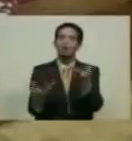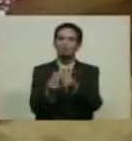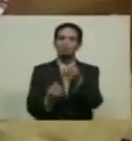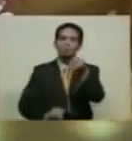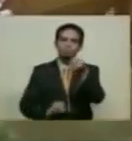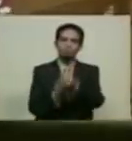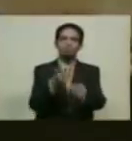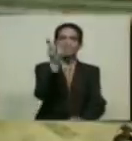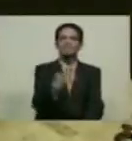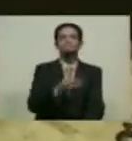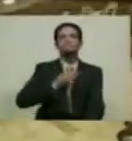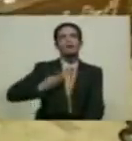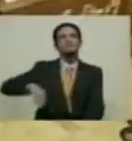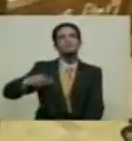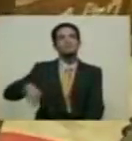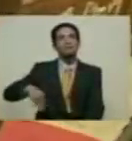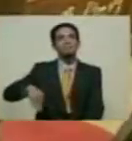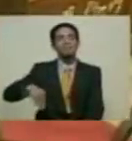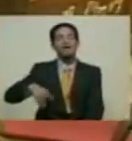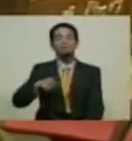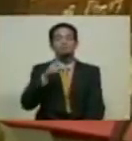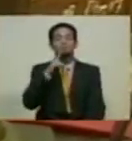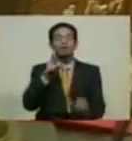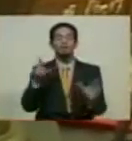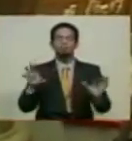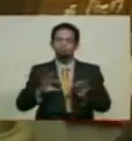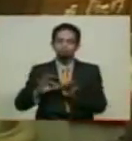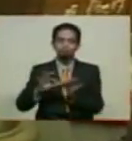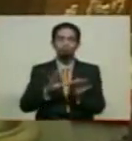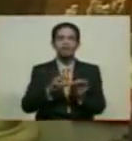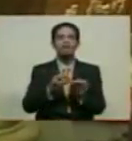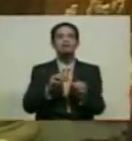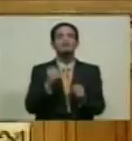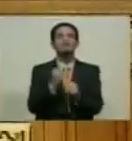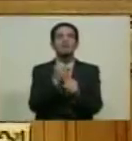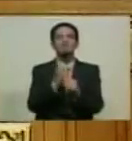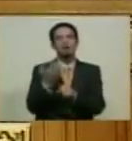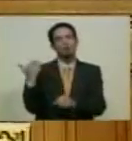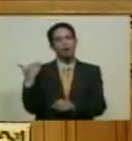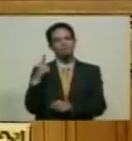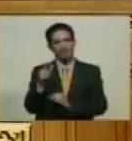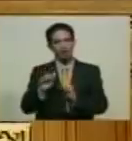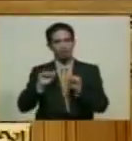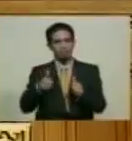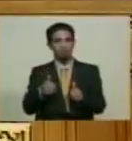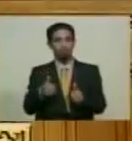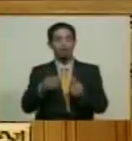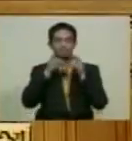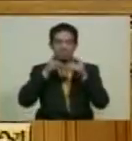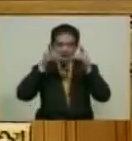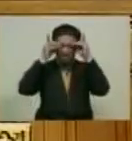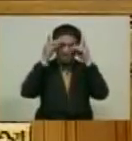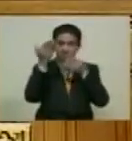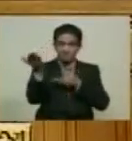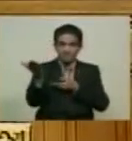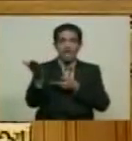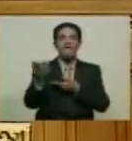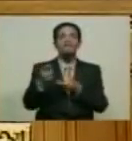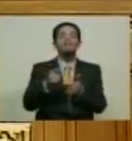para consolidar la paz. La paz. El trabajo adelantado por Delcy nos corresponde a nosotros, pues...